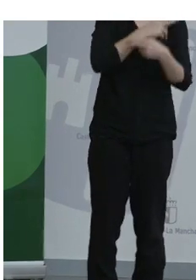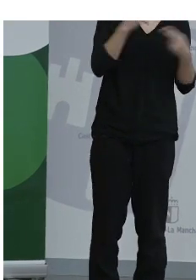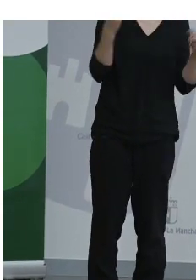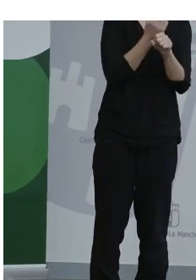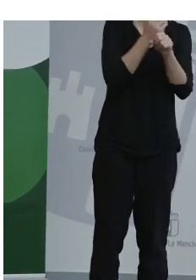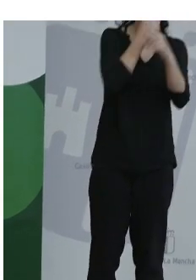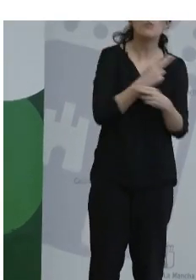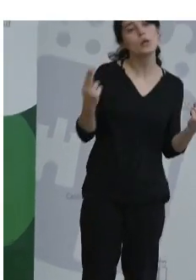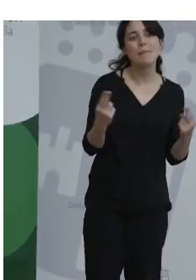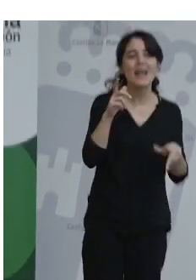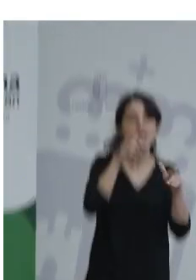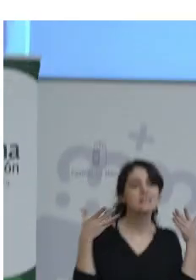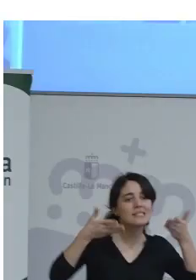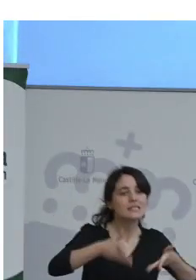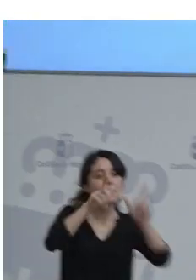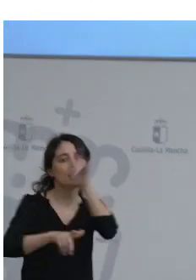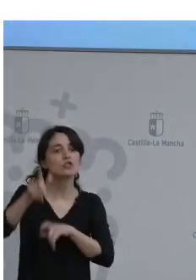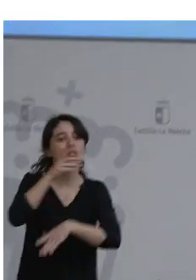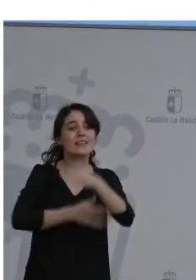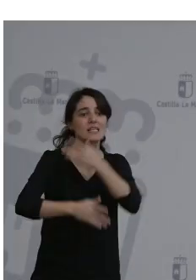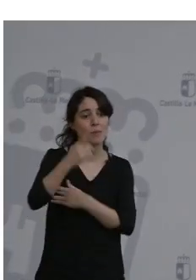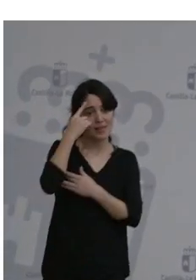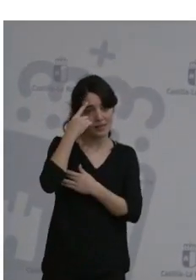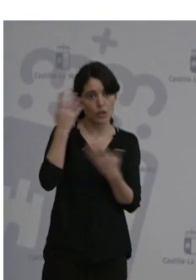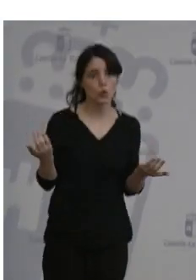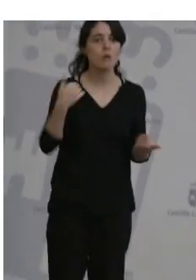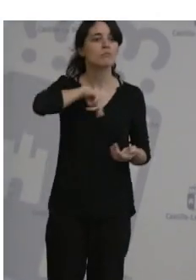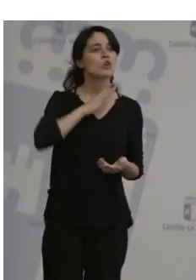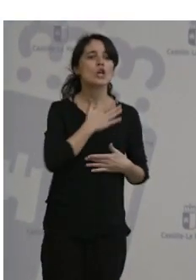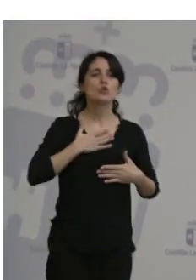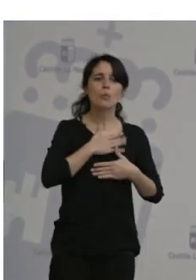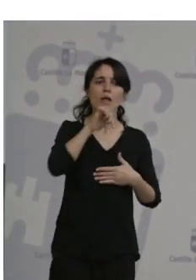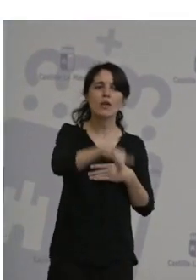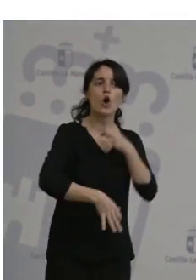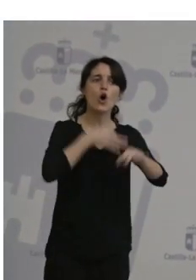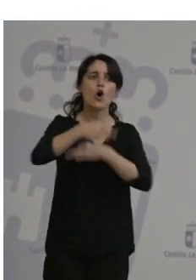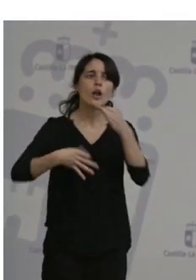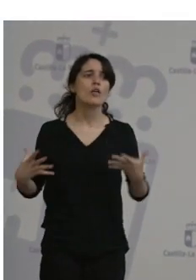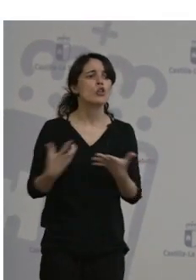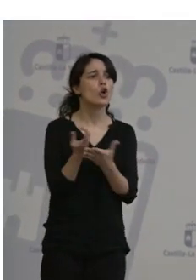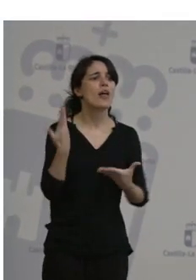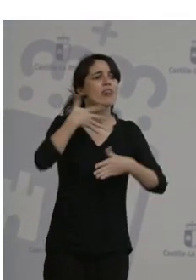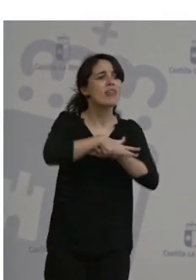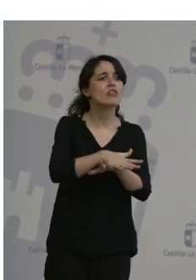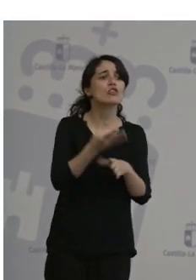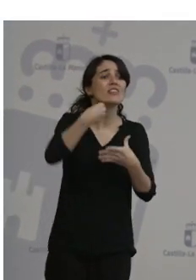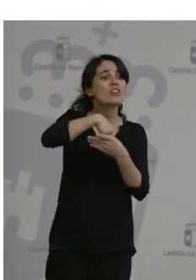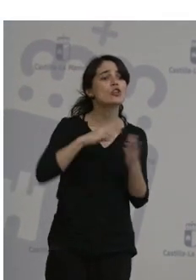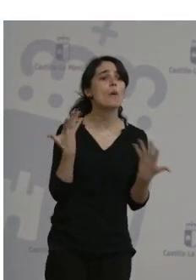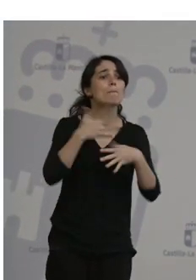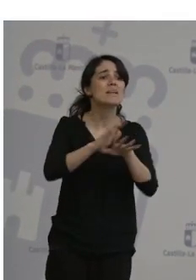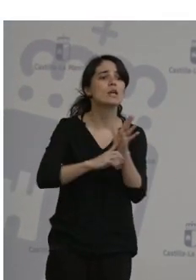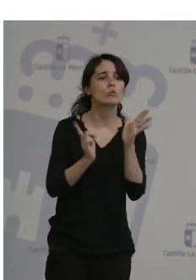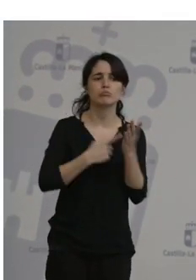discapacidad intelectual. Es un placer para todas las organizaciones de plena inclusión que hemos estado organizando este